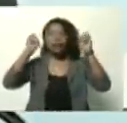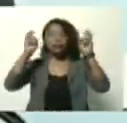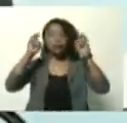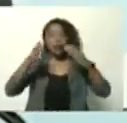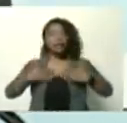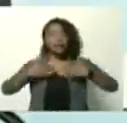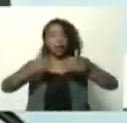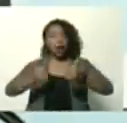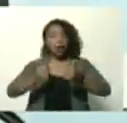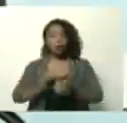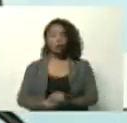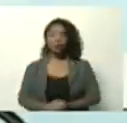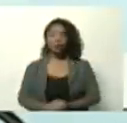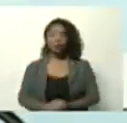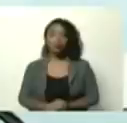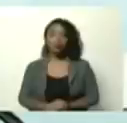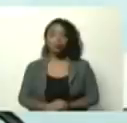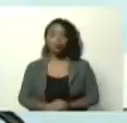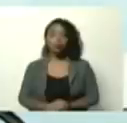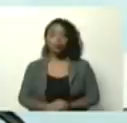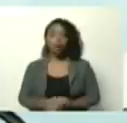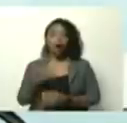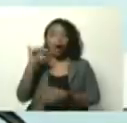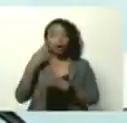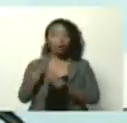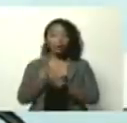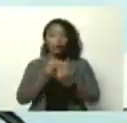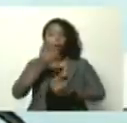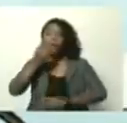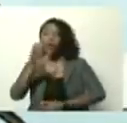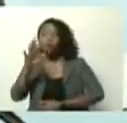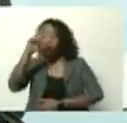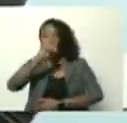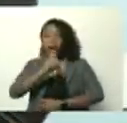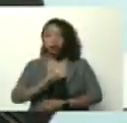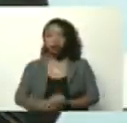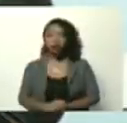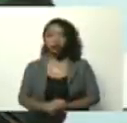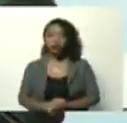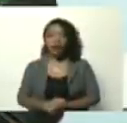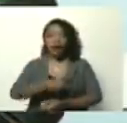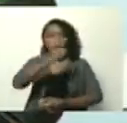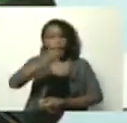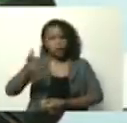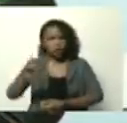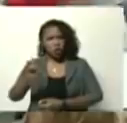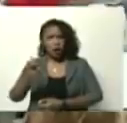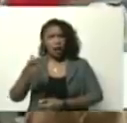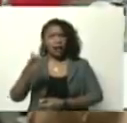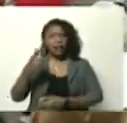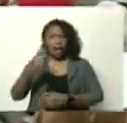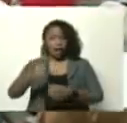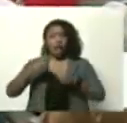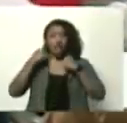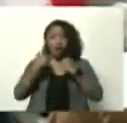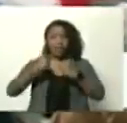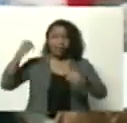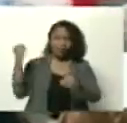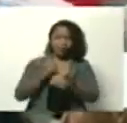de salud para acompañarlo en los próximos años la gente que va a guerriar